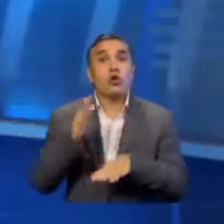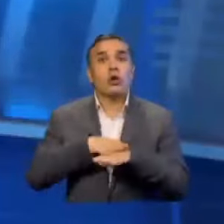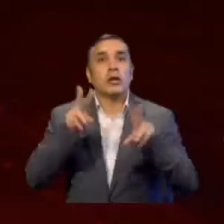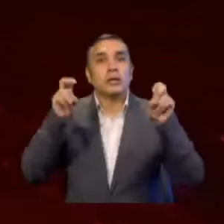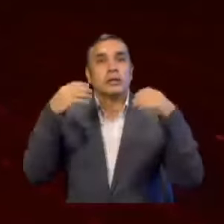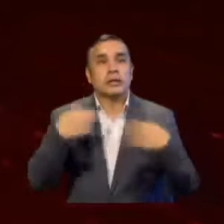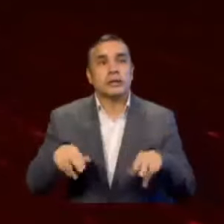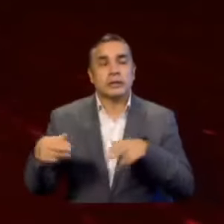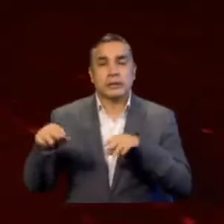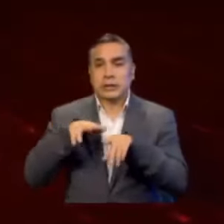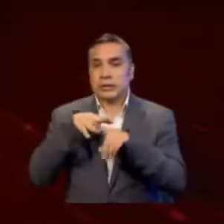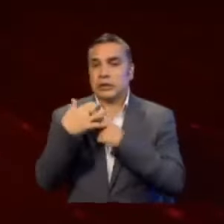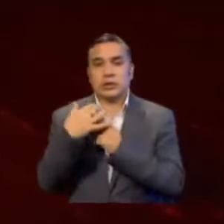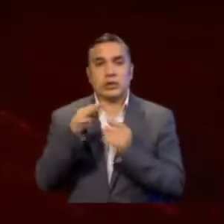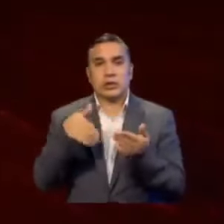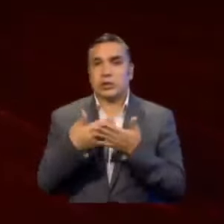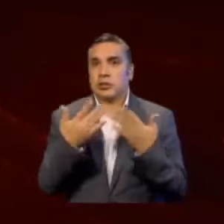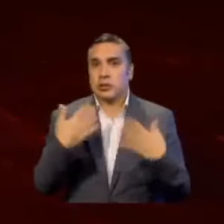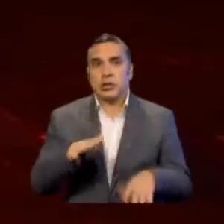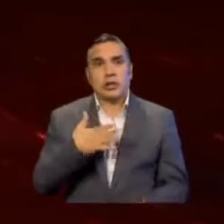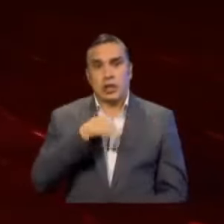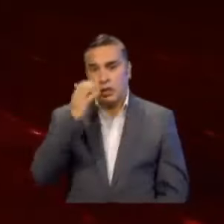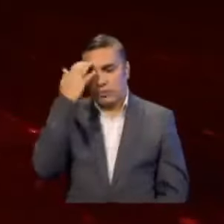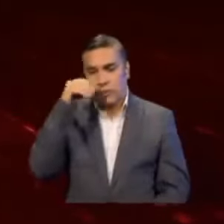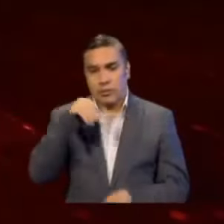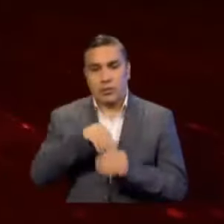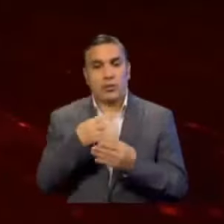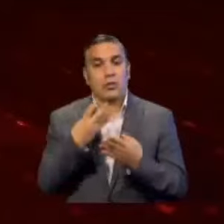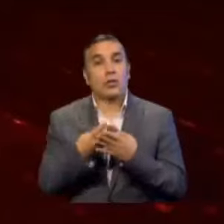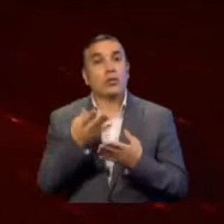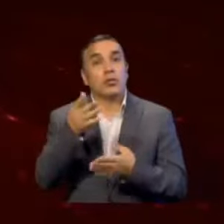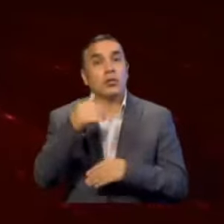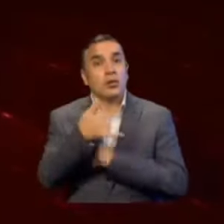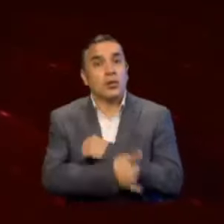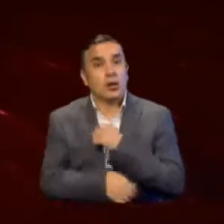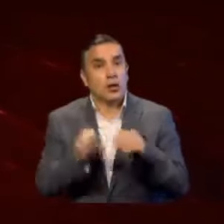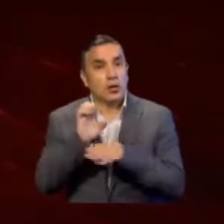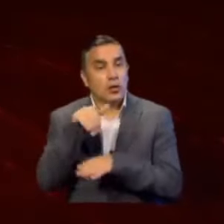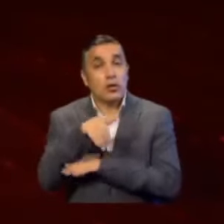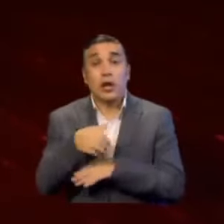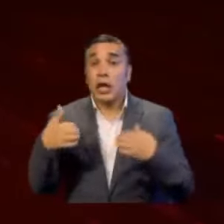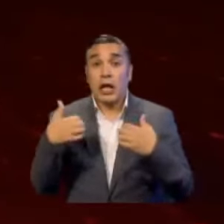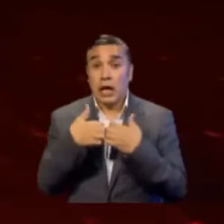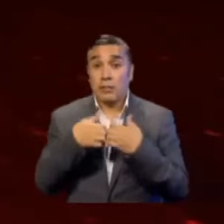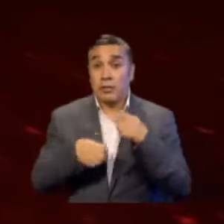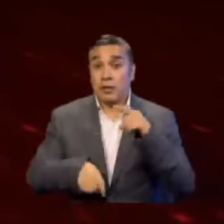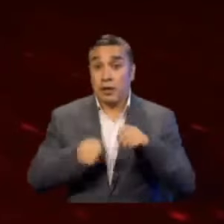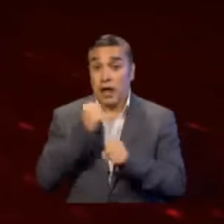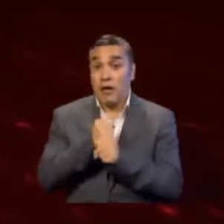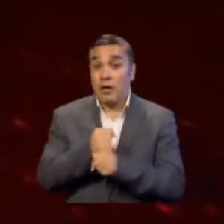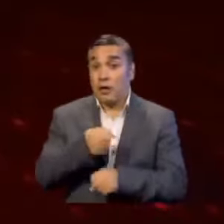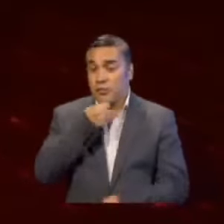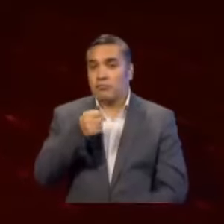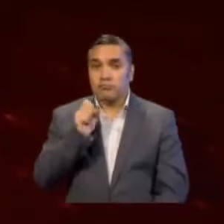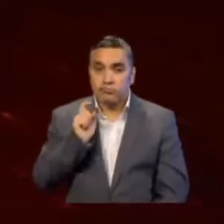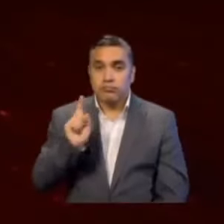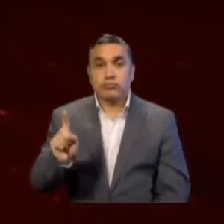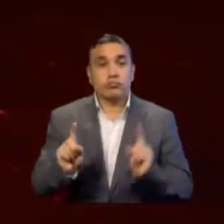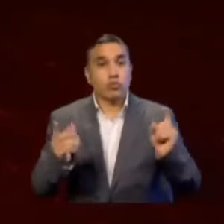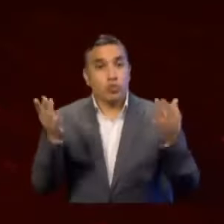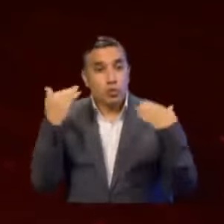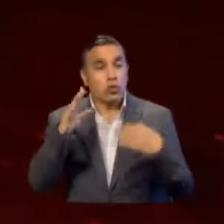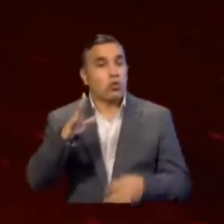esta situación preocupante que se está viviendo en las cárceles del país. Nuestros equipos periodísticos ya se encuentran desplegados tanto en la ciudad de Guayaquil